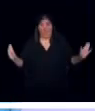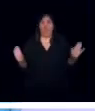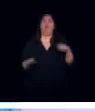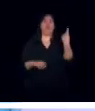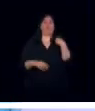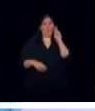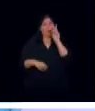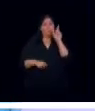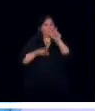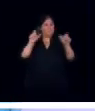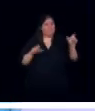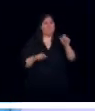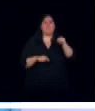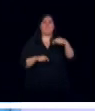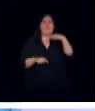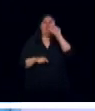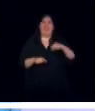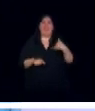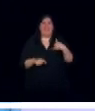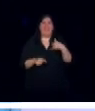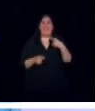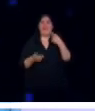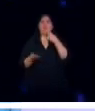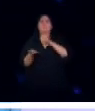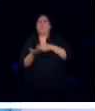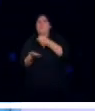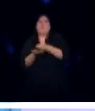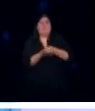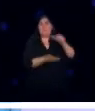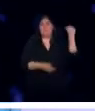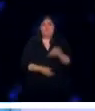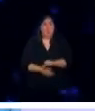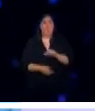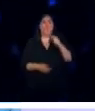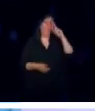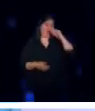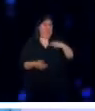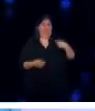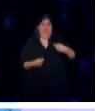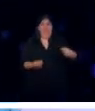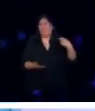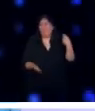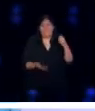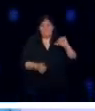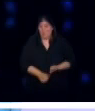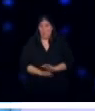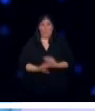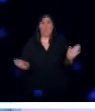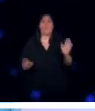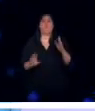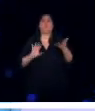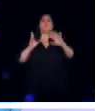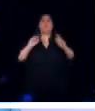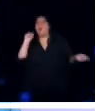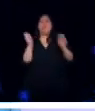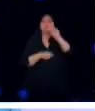pasado, a cuestionar la memoria y verdad y justicia, a cuestionar el matrimonio igualitario, a cuestionar las leyes como, por ejemplo, la identidad de género, como